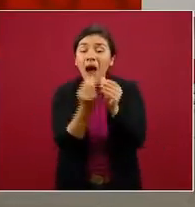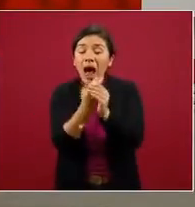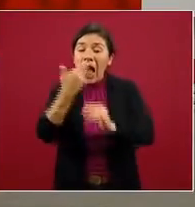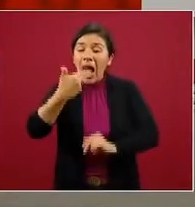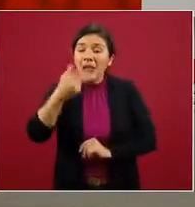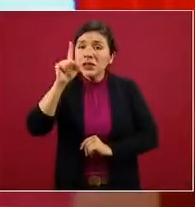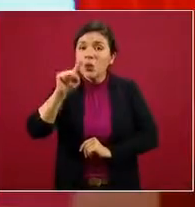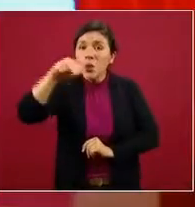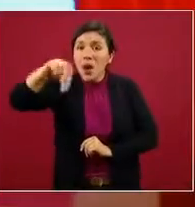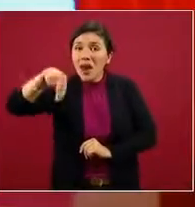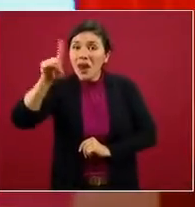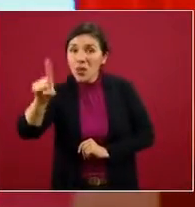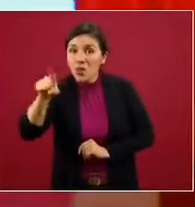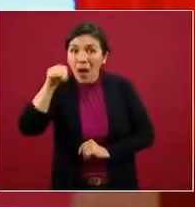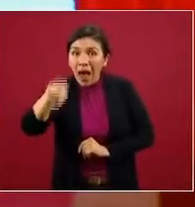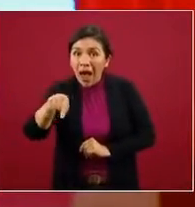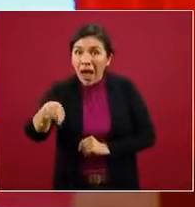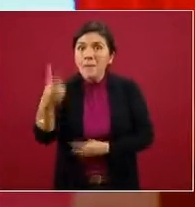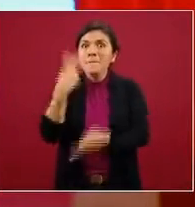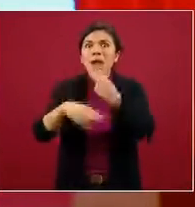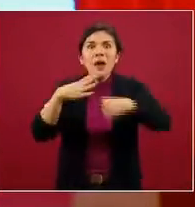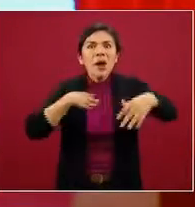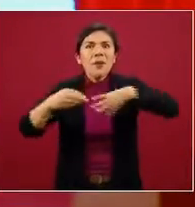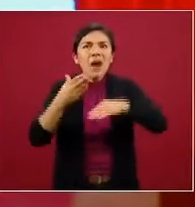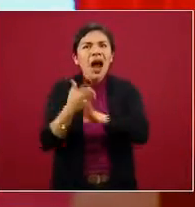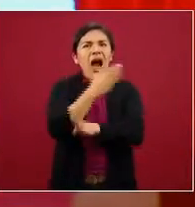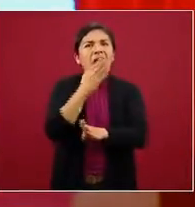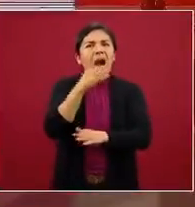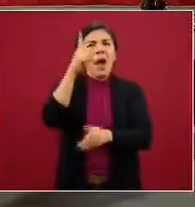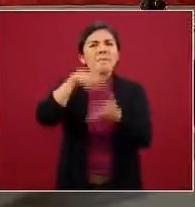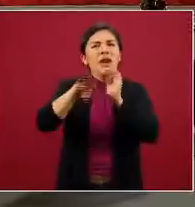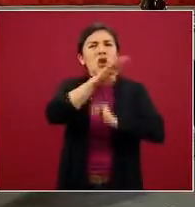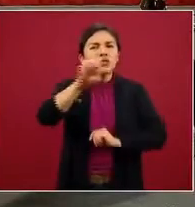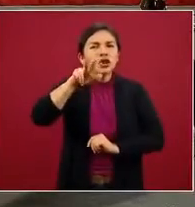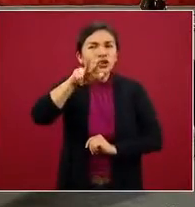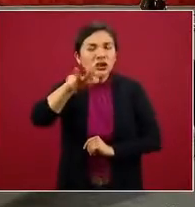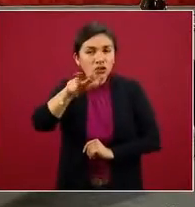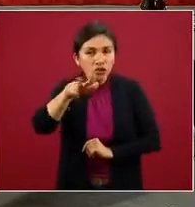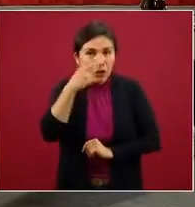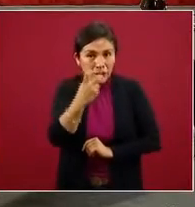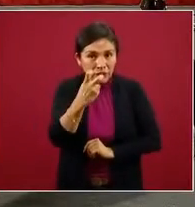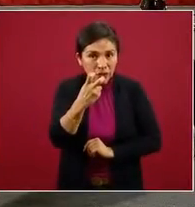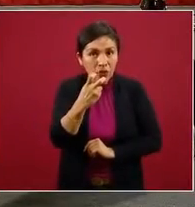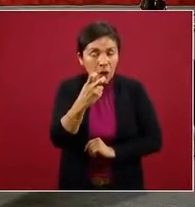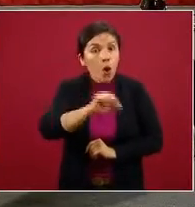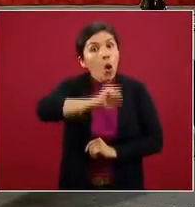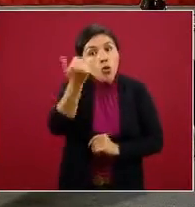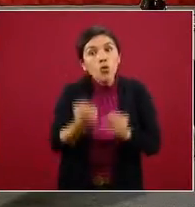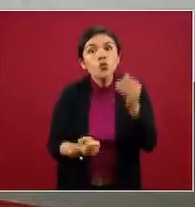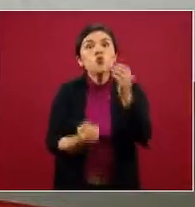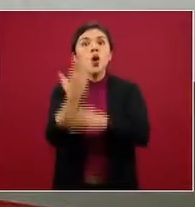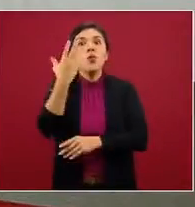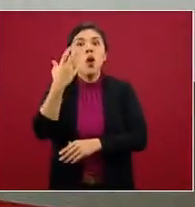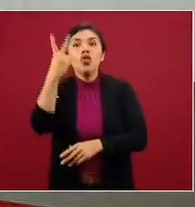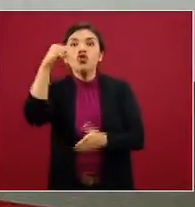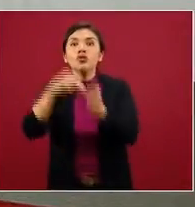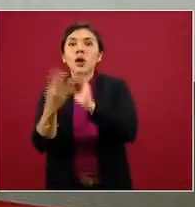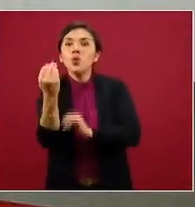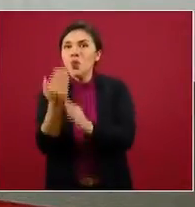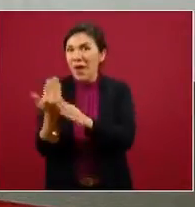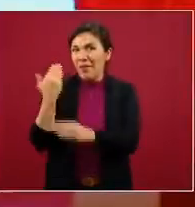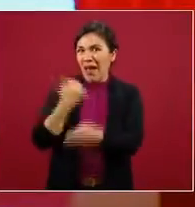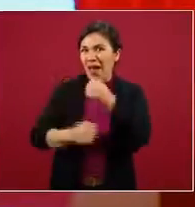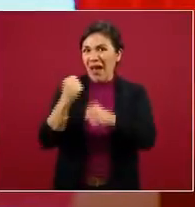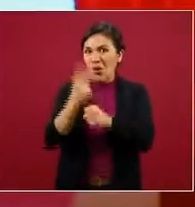H1N1, que fue el que causó la epidemia de 1918, una variante nueva, se presentó en